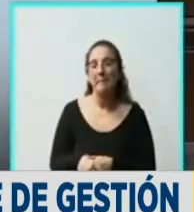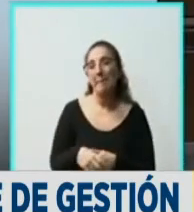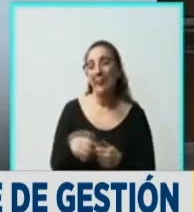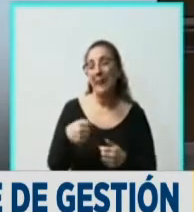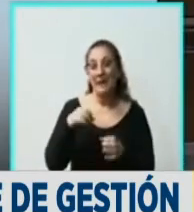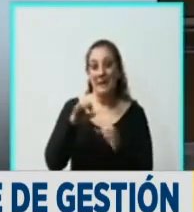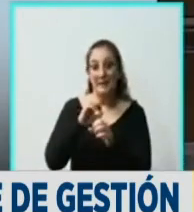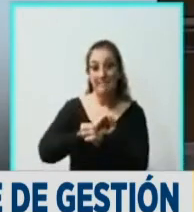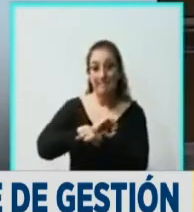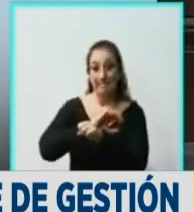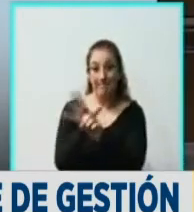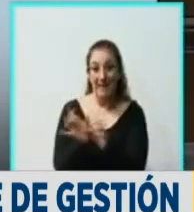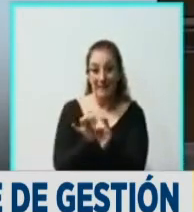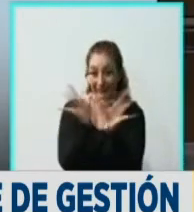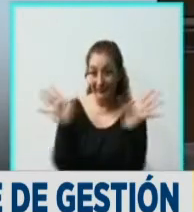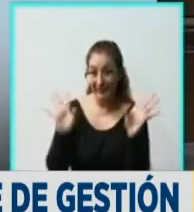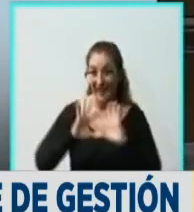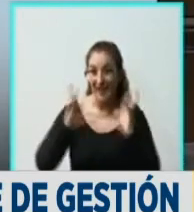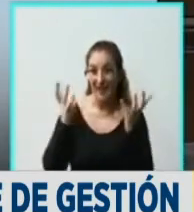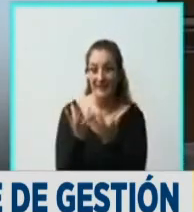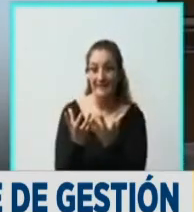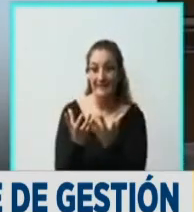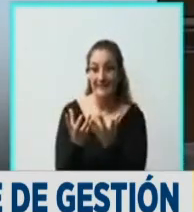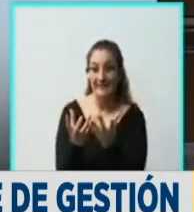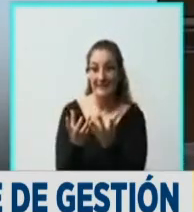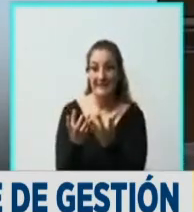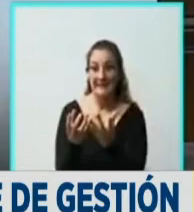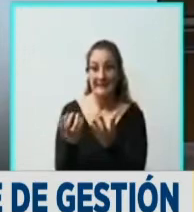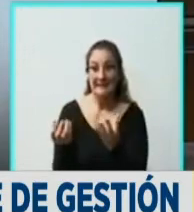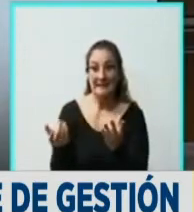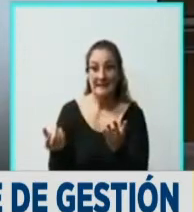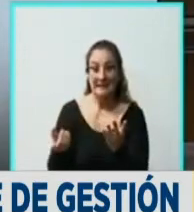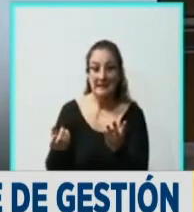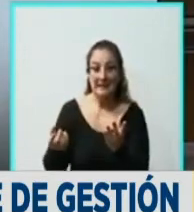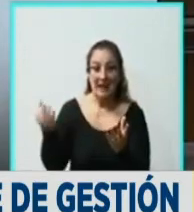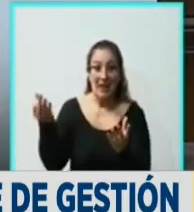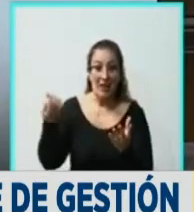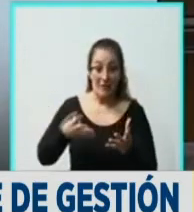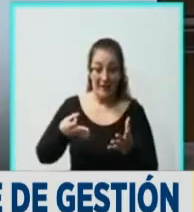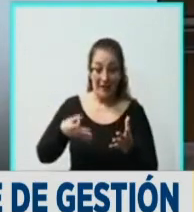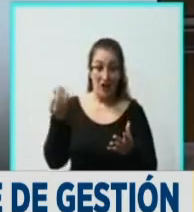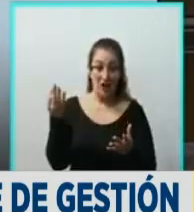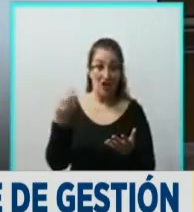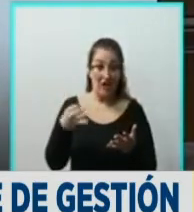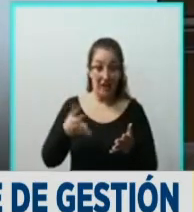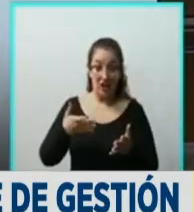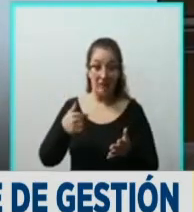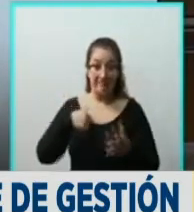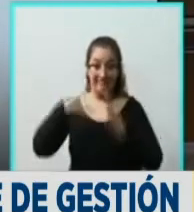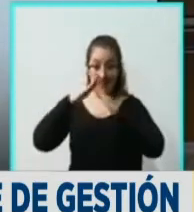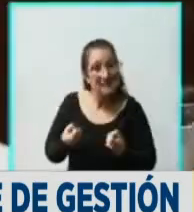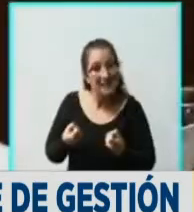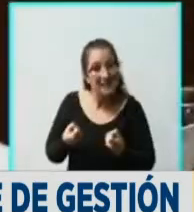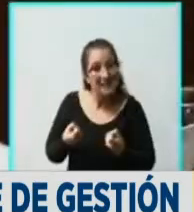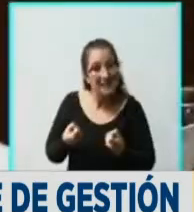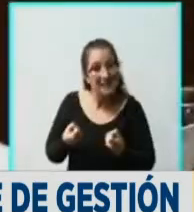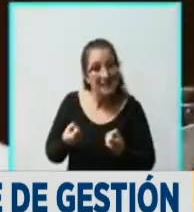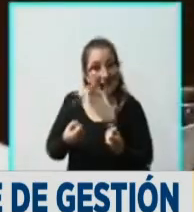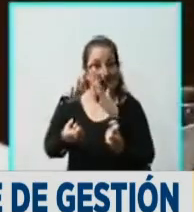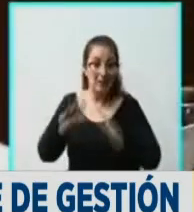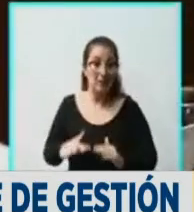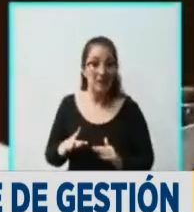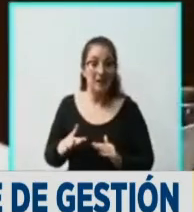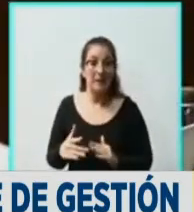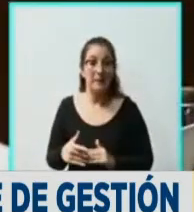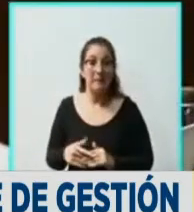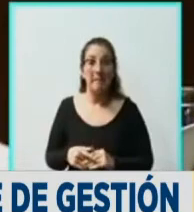Salud junto a especialistas de cada tema y con los referentes de cada rubro, en tanto que sostuvo que el plan